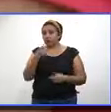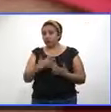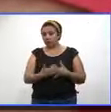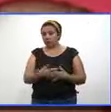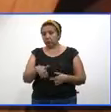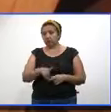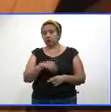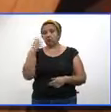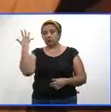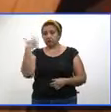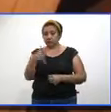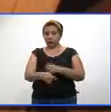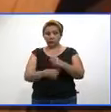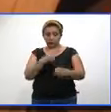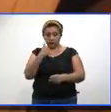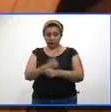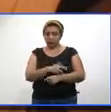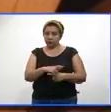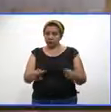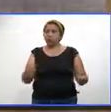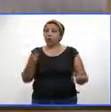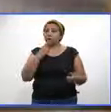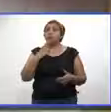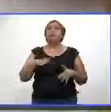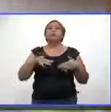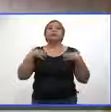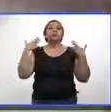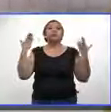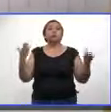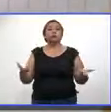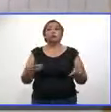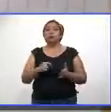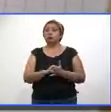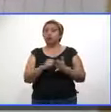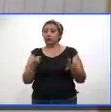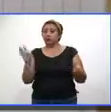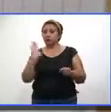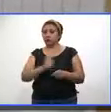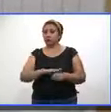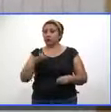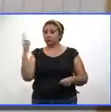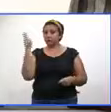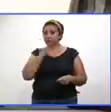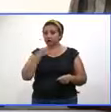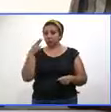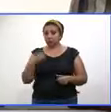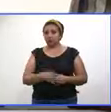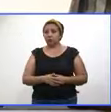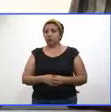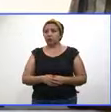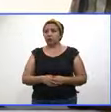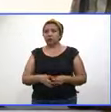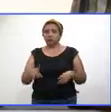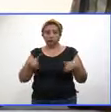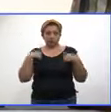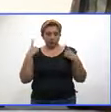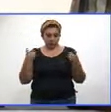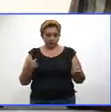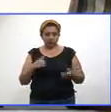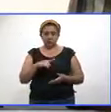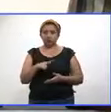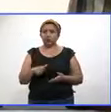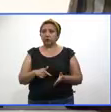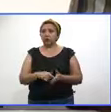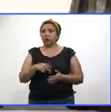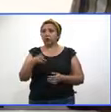empresa desde hace 10 años, recursos que usan para ofrecer diversas terapias a quienes más lo necesitan. Te prestan su infraestructura, como